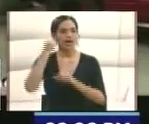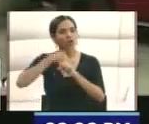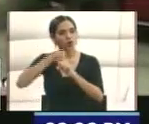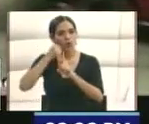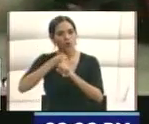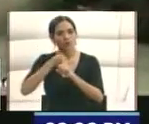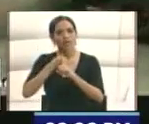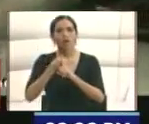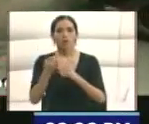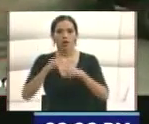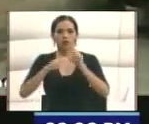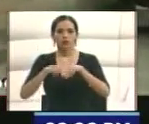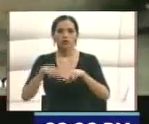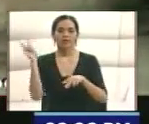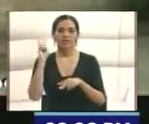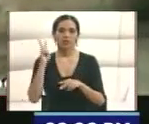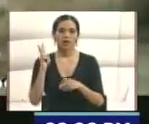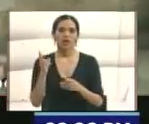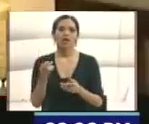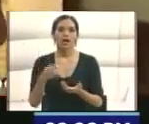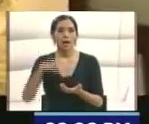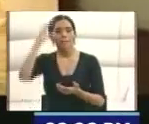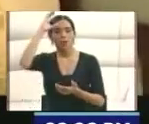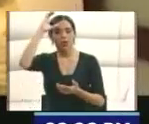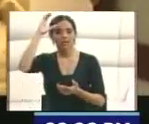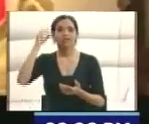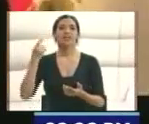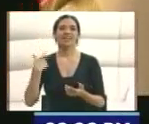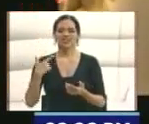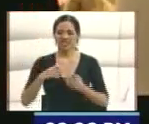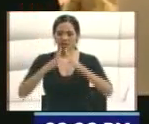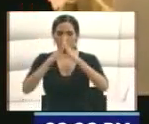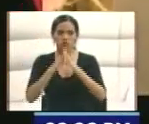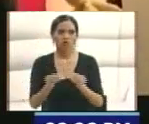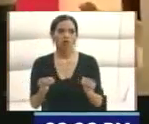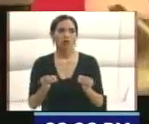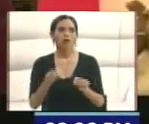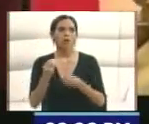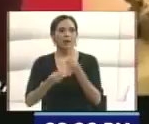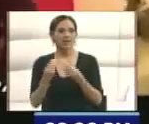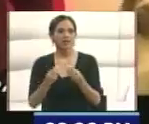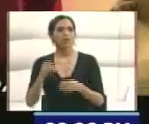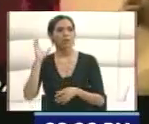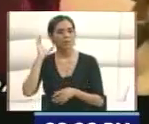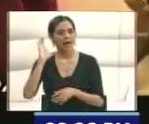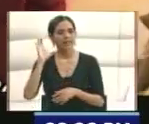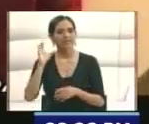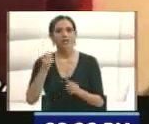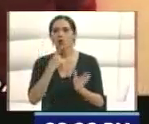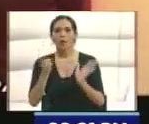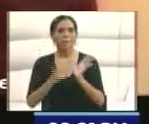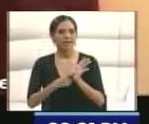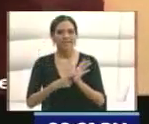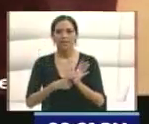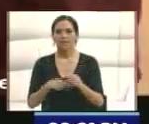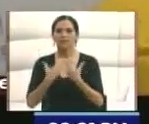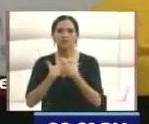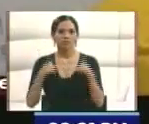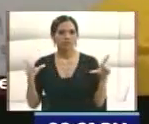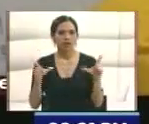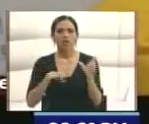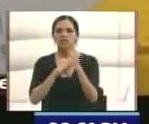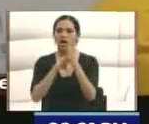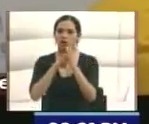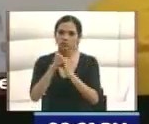de una venezuela que lo tiene todo para ser un país completamente soberano un país desarrollado